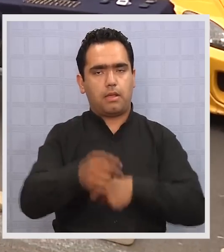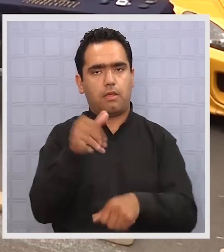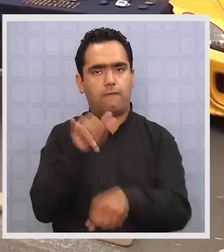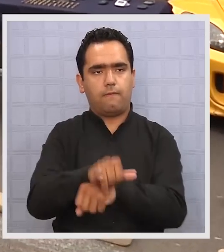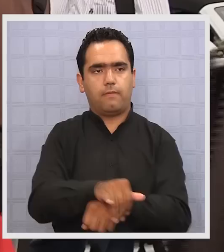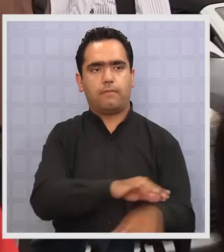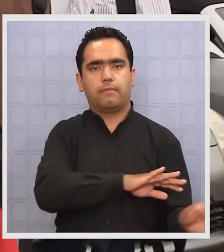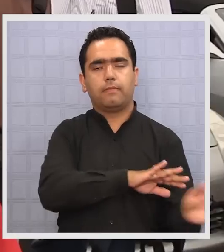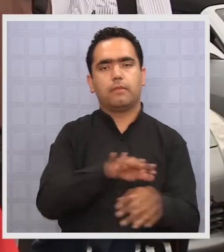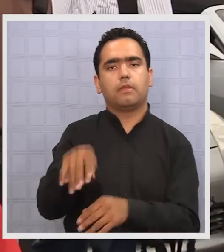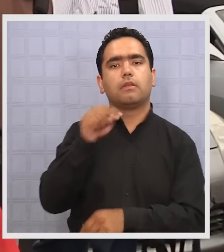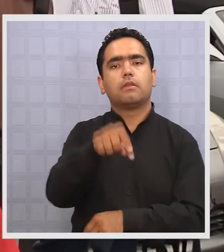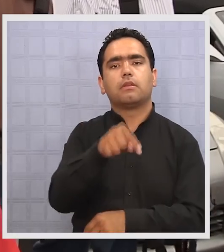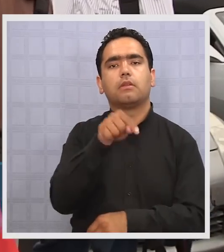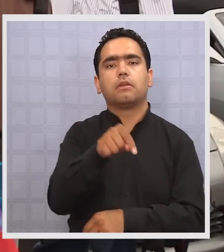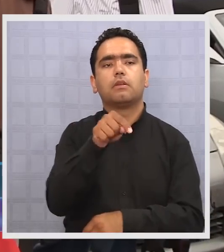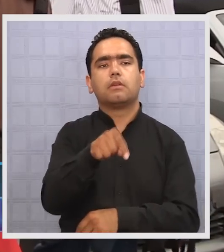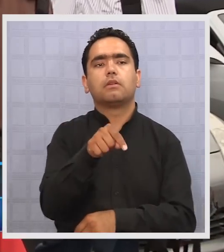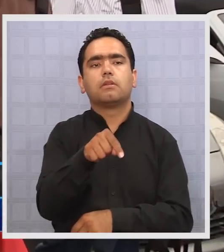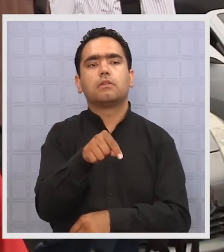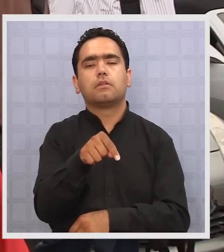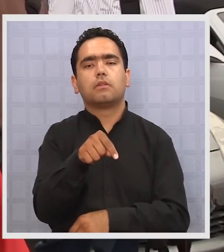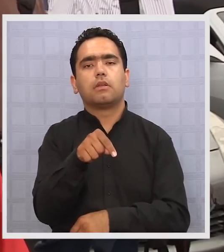No solamente esto está ligado